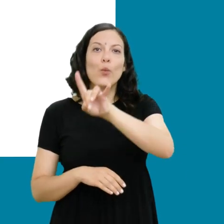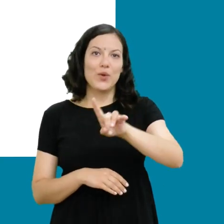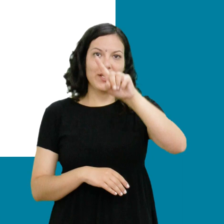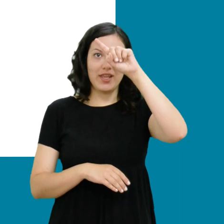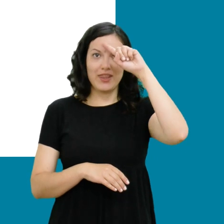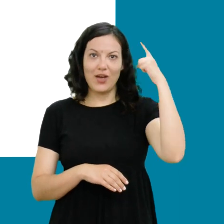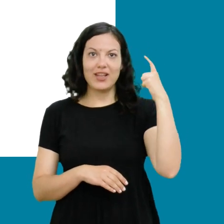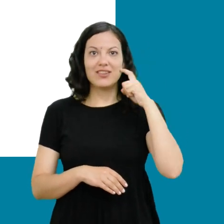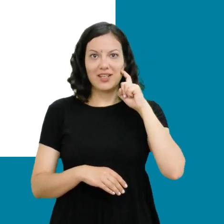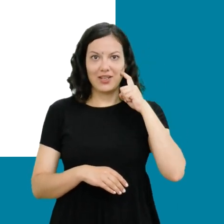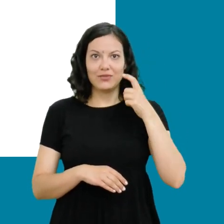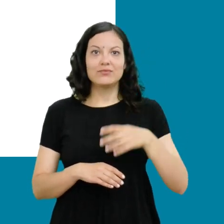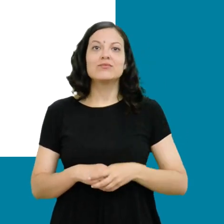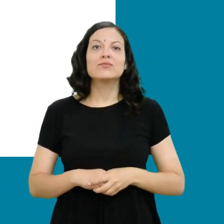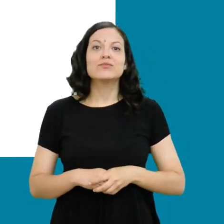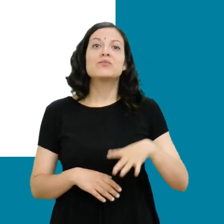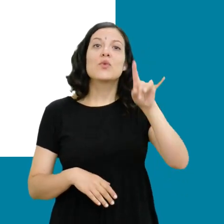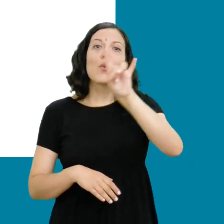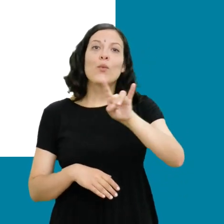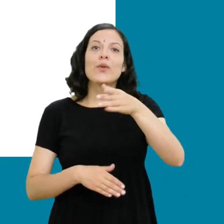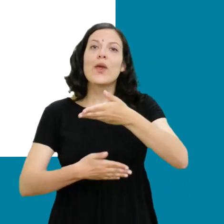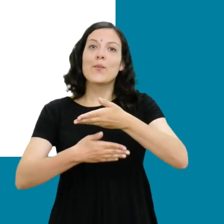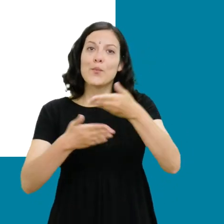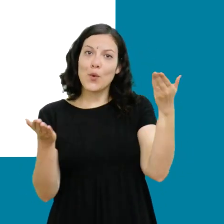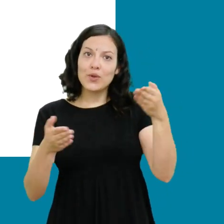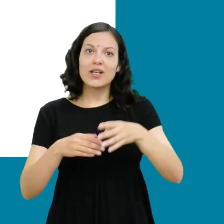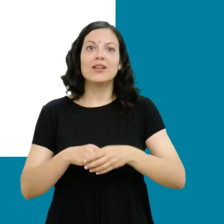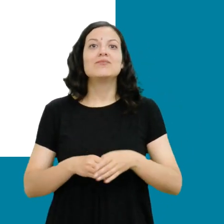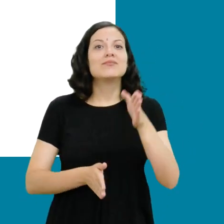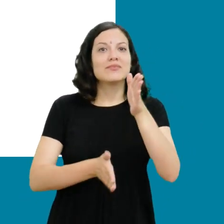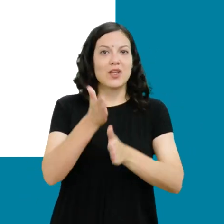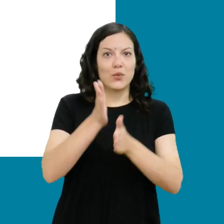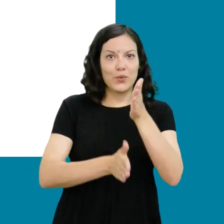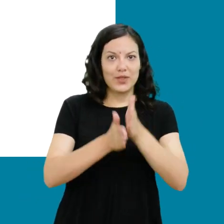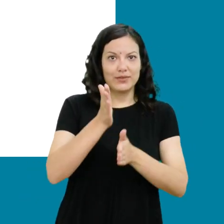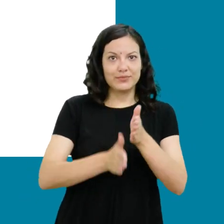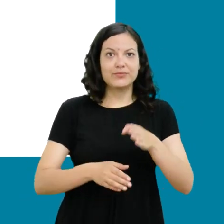Universidad Nacional de Entre Ríos. Universidad pública y gratuita.